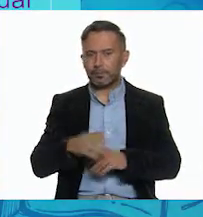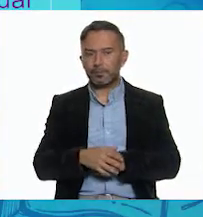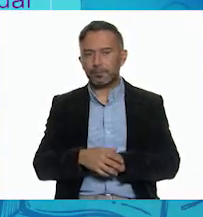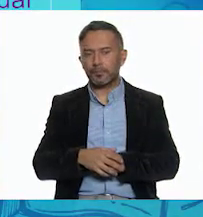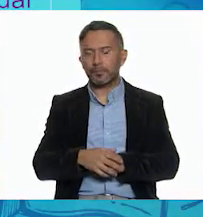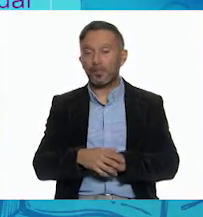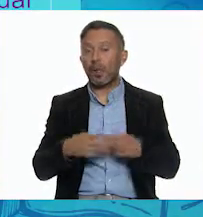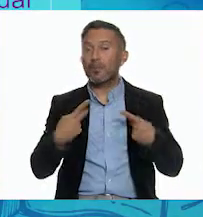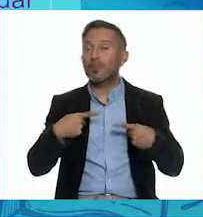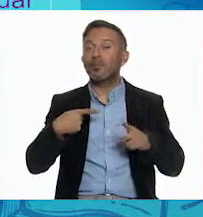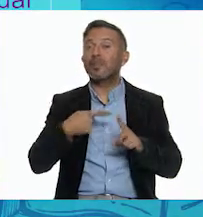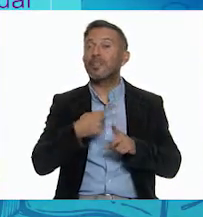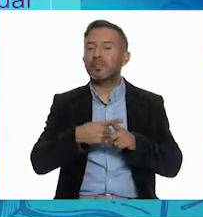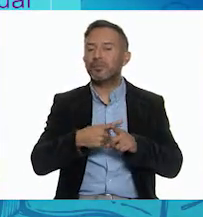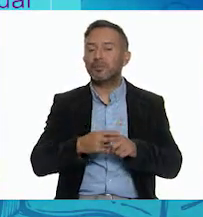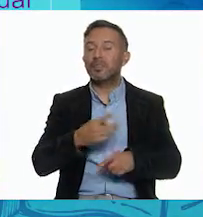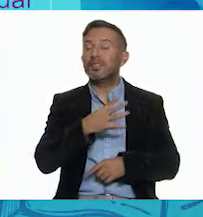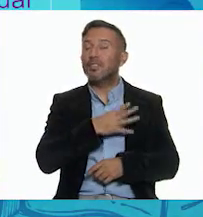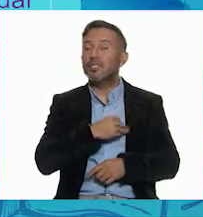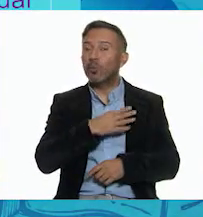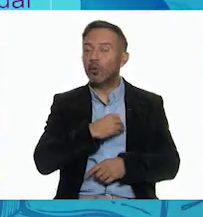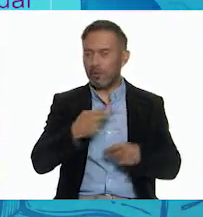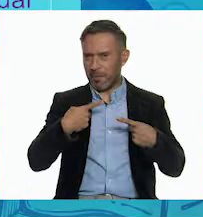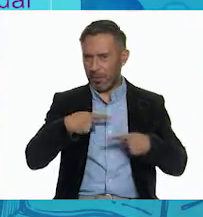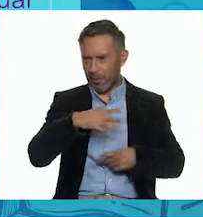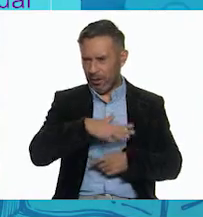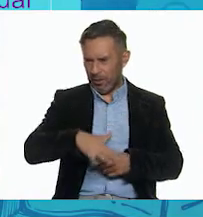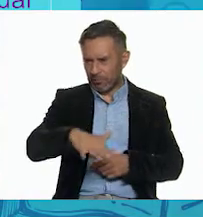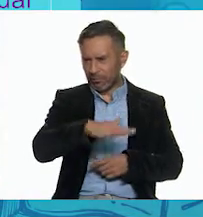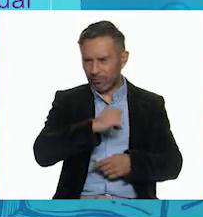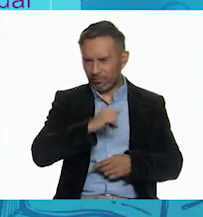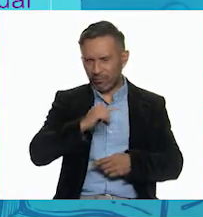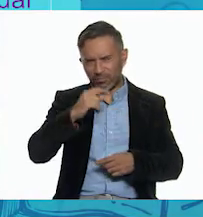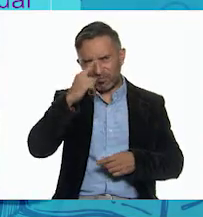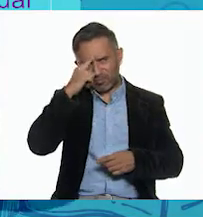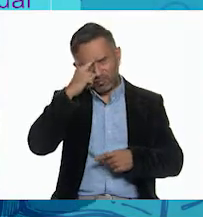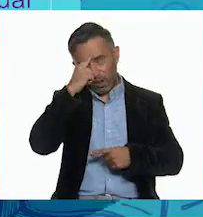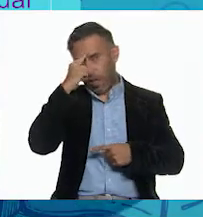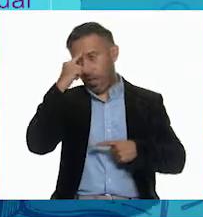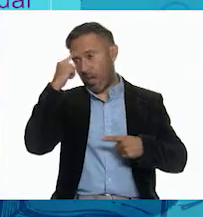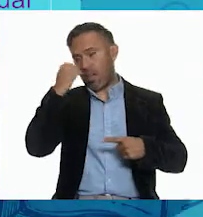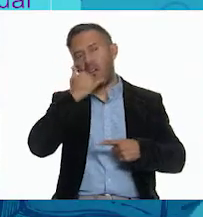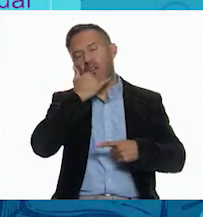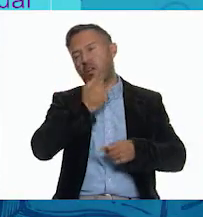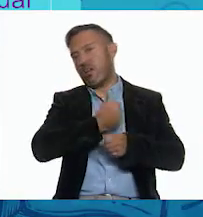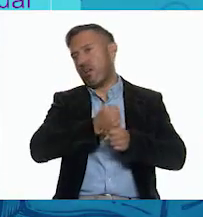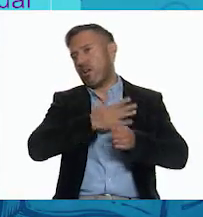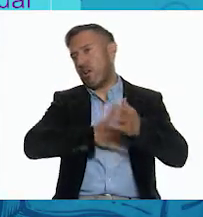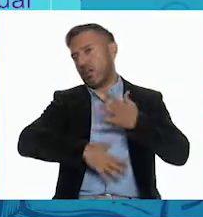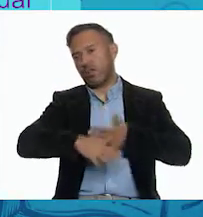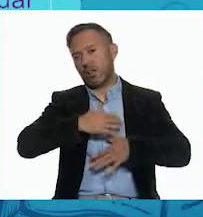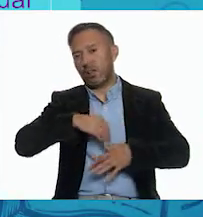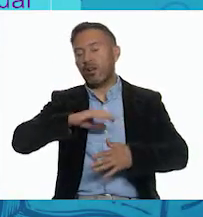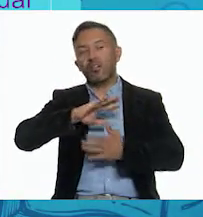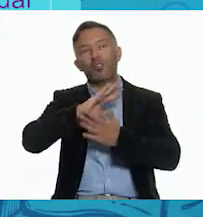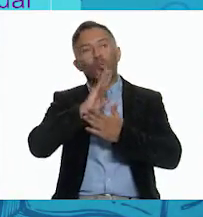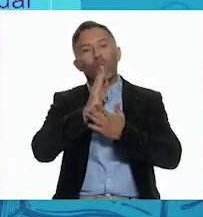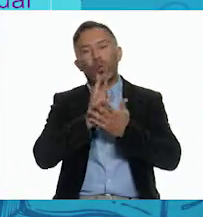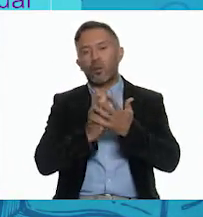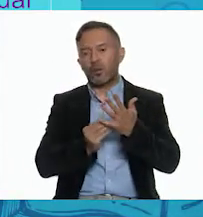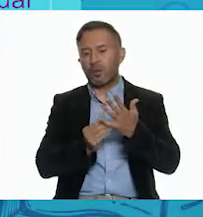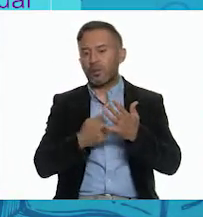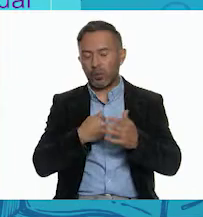señora y pobladores se hartan y huyen del pueblo para salvaguardar su integridad. ¿Qué les parece?